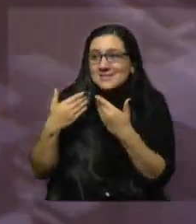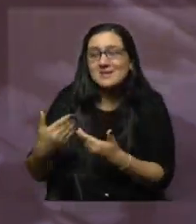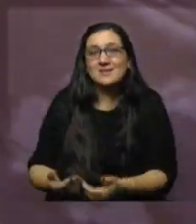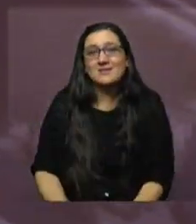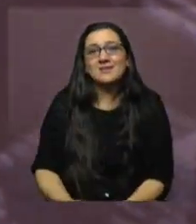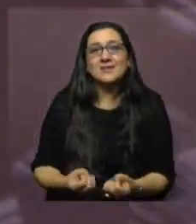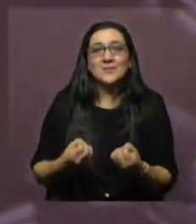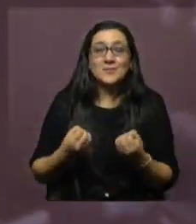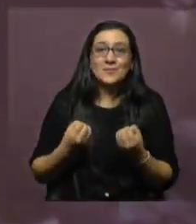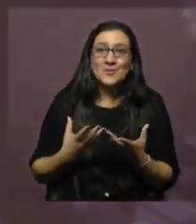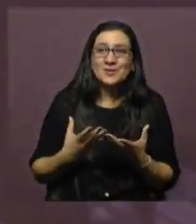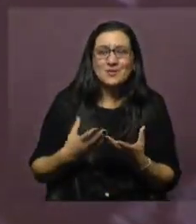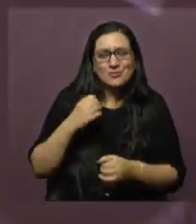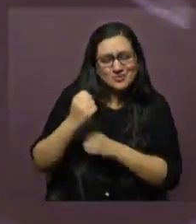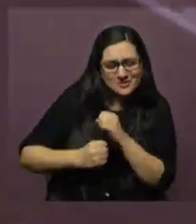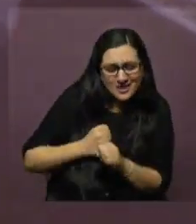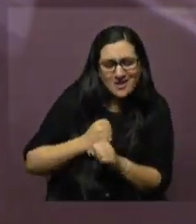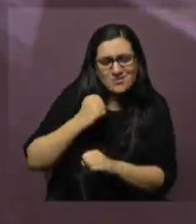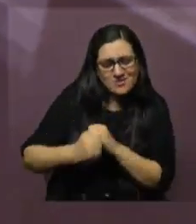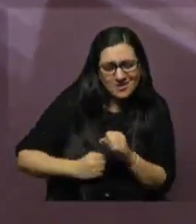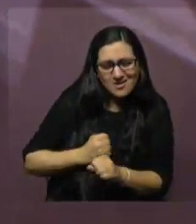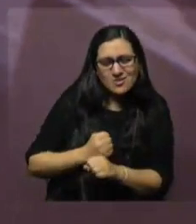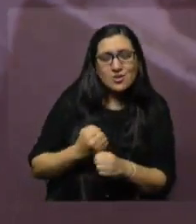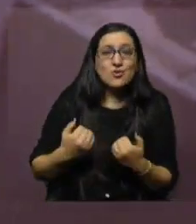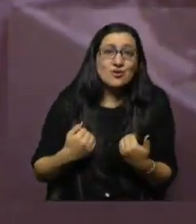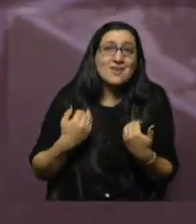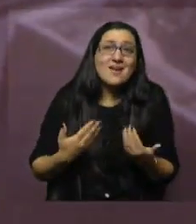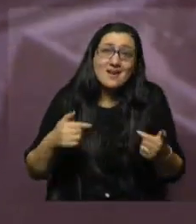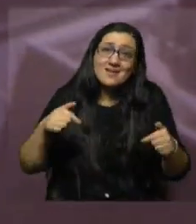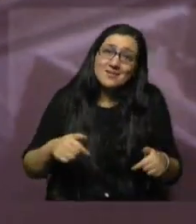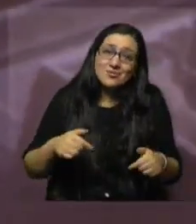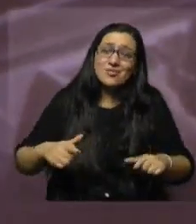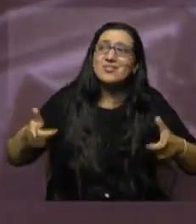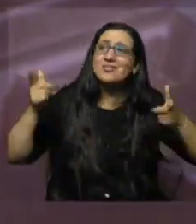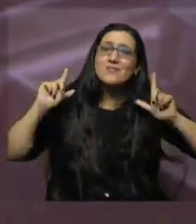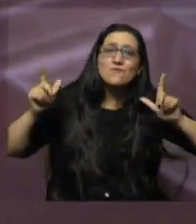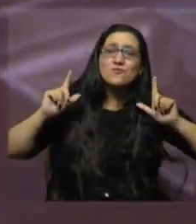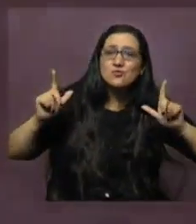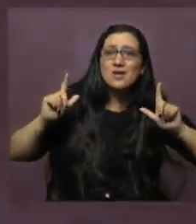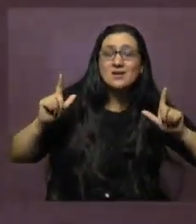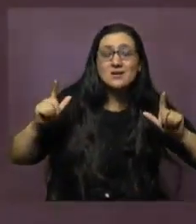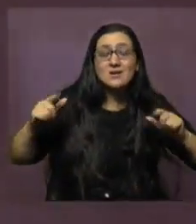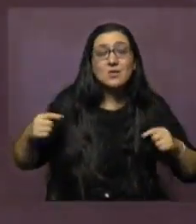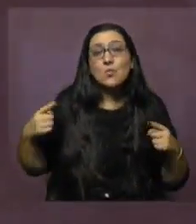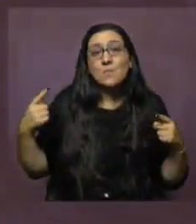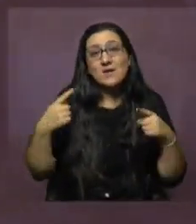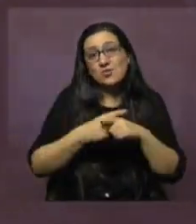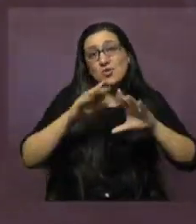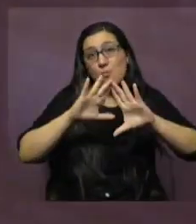que a través de los años y bueno, en esta oportunidad también nos están regalando esto de disfrutar un debut mundialista.